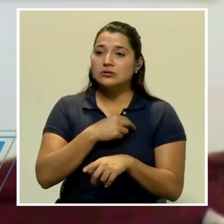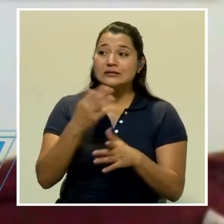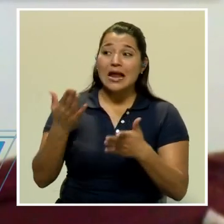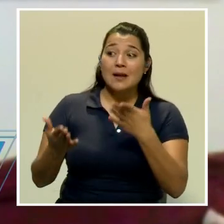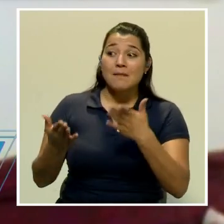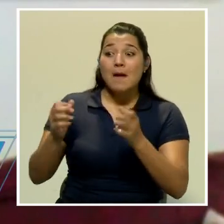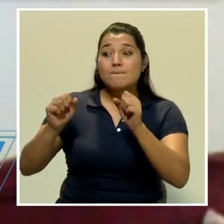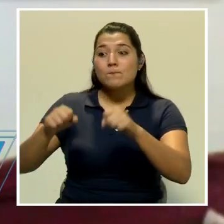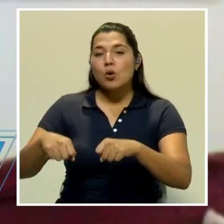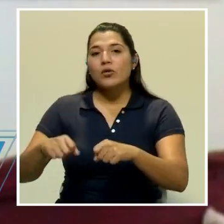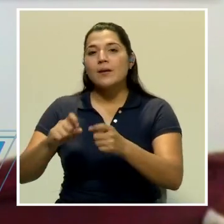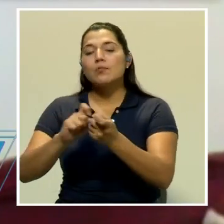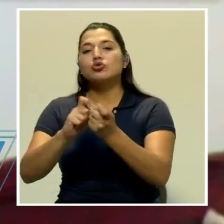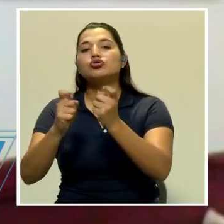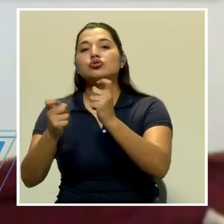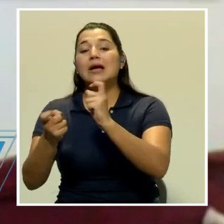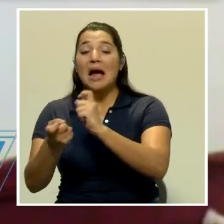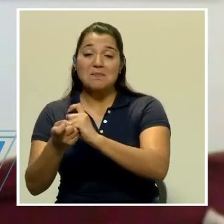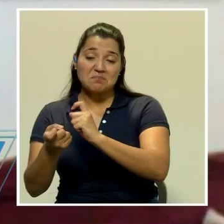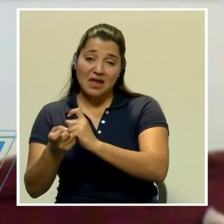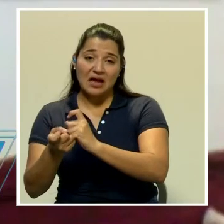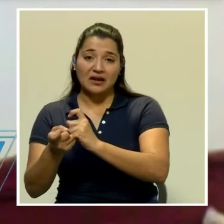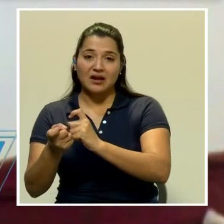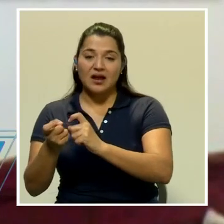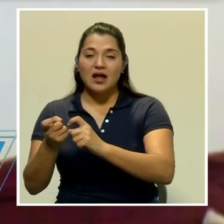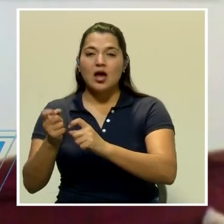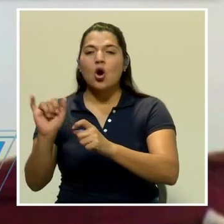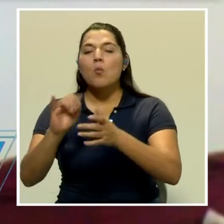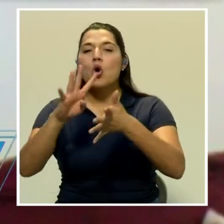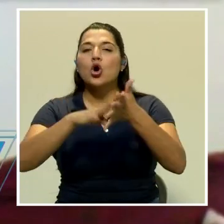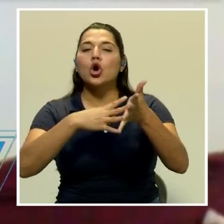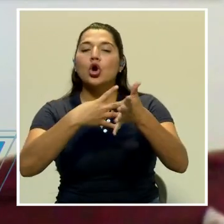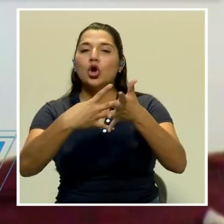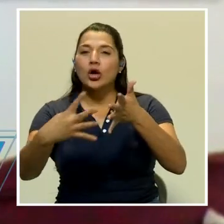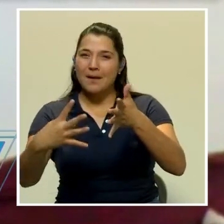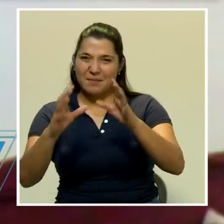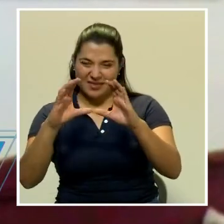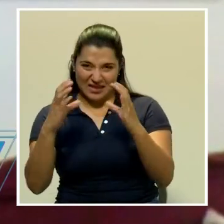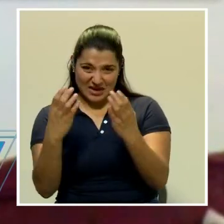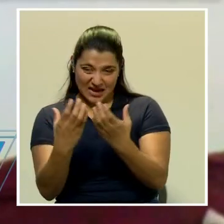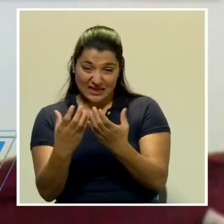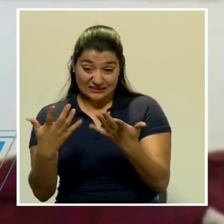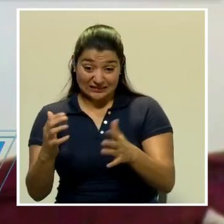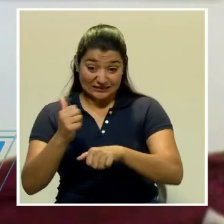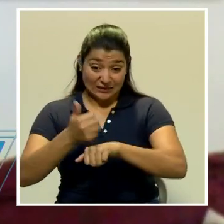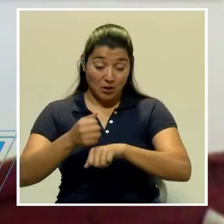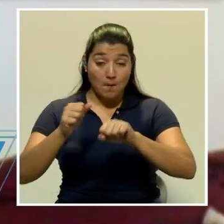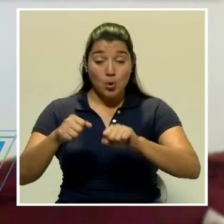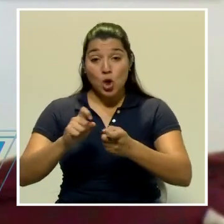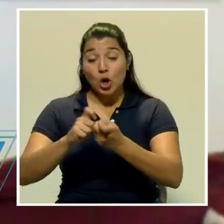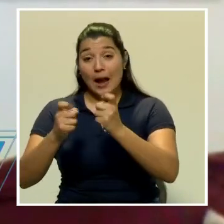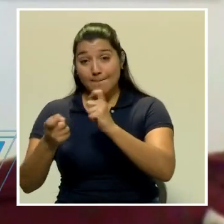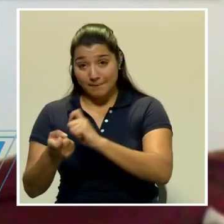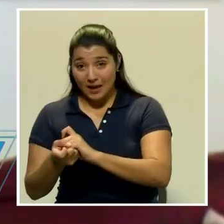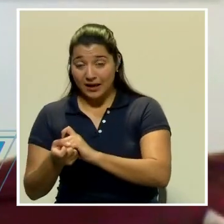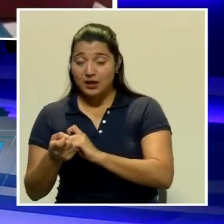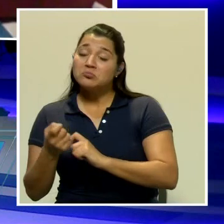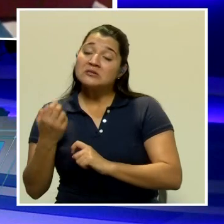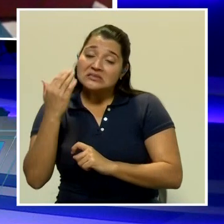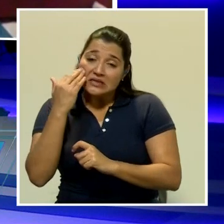establecido. El verano podría ser una forma de recuperar contenidos. Nosotros, como la pandemia, lo que hay en la pandemia